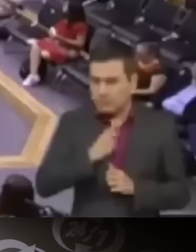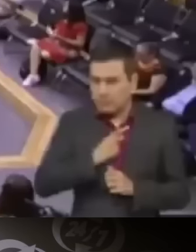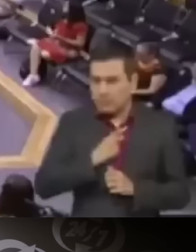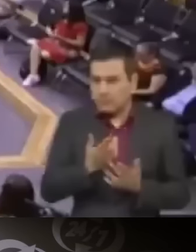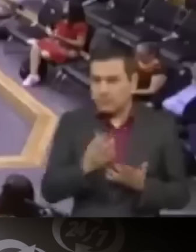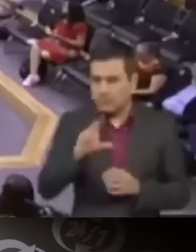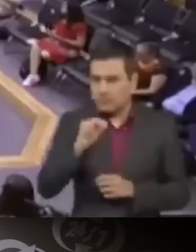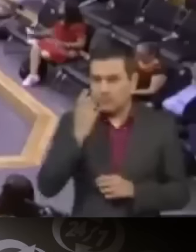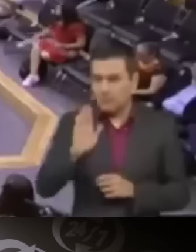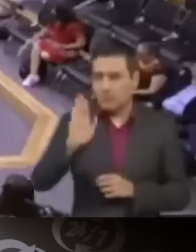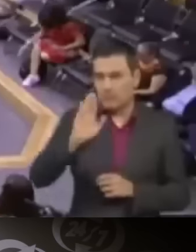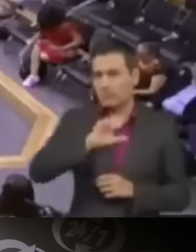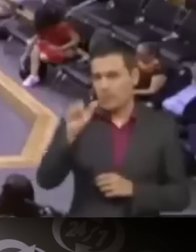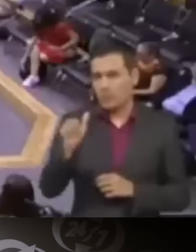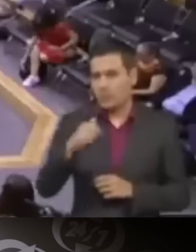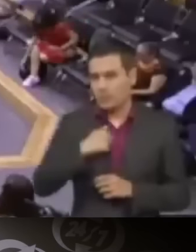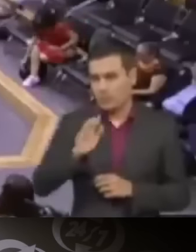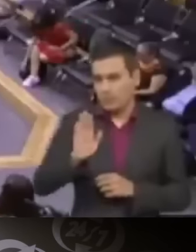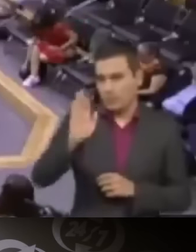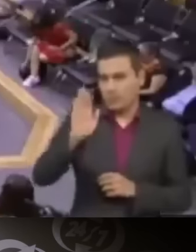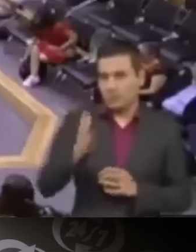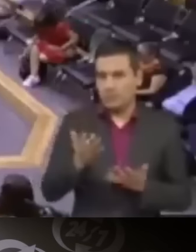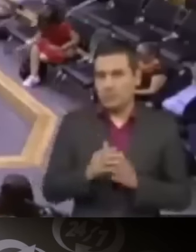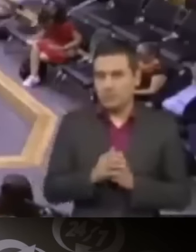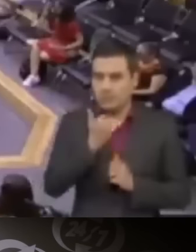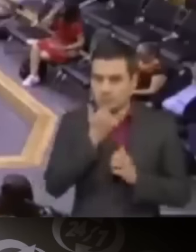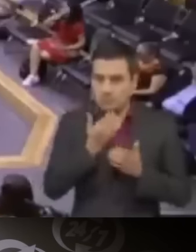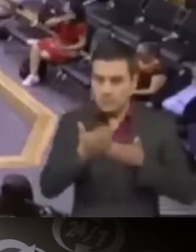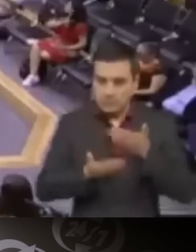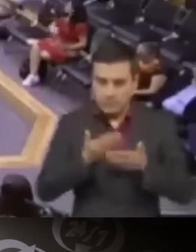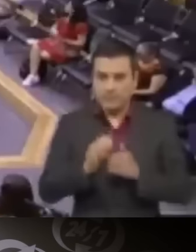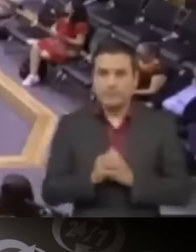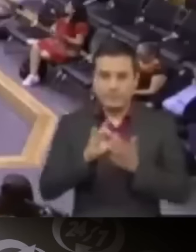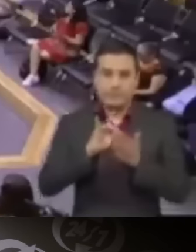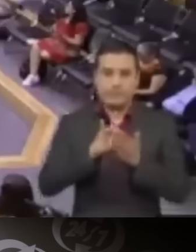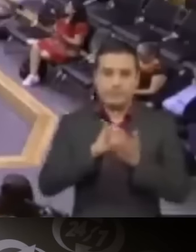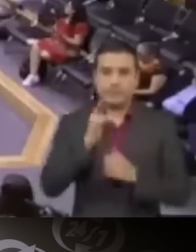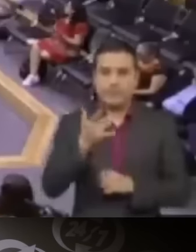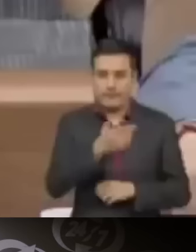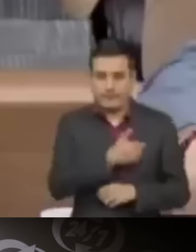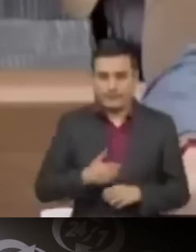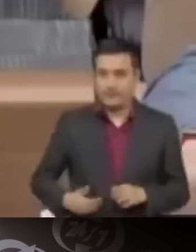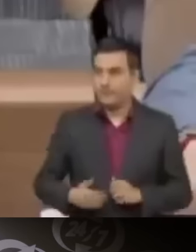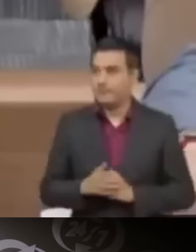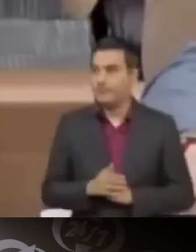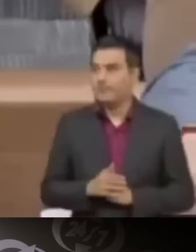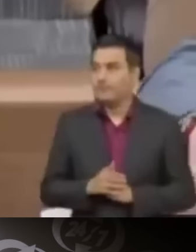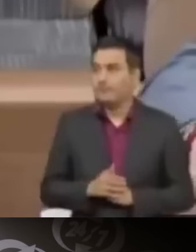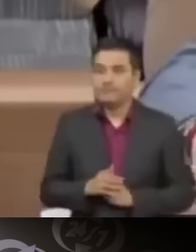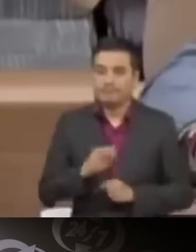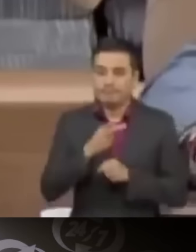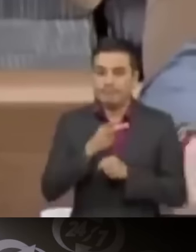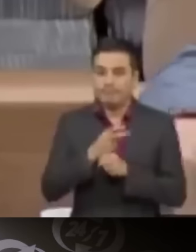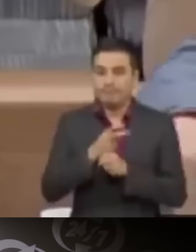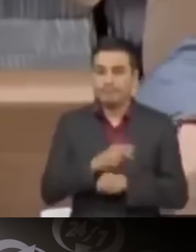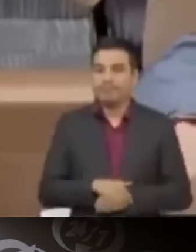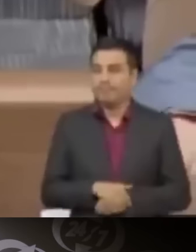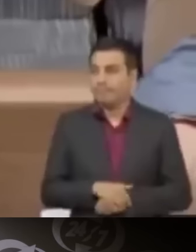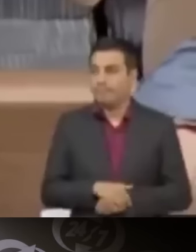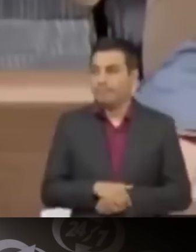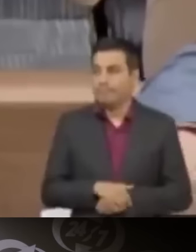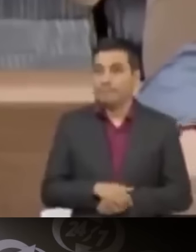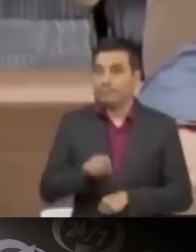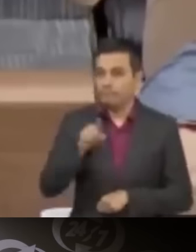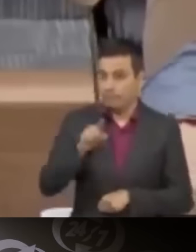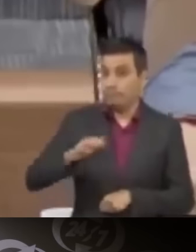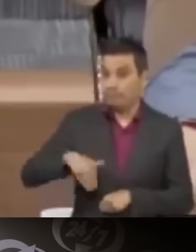aceptaba para participar. Pero después de lo que escuché, yo considero que tengo que hablar. Discúlpeme, por favor. Gracias. Gracias, presidente. En segunda ronda intervendrá, aunque